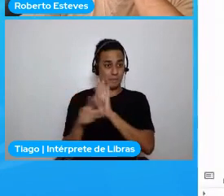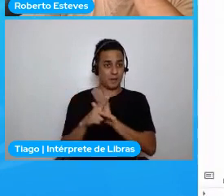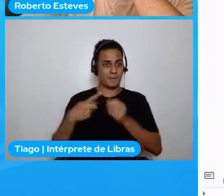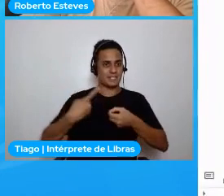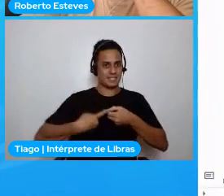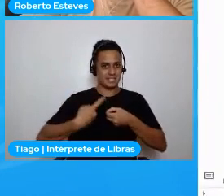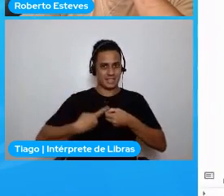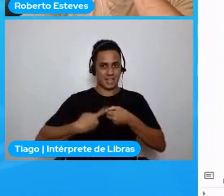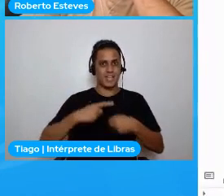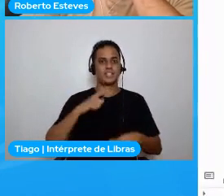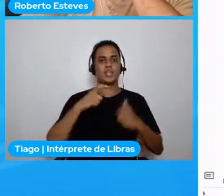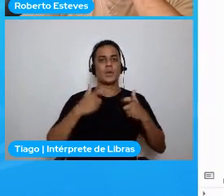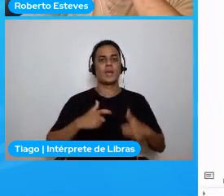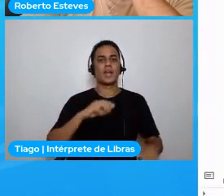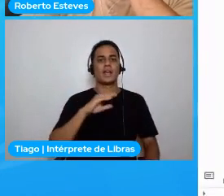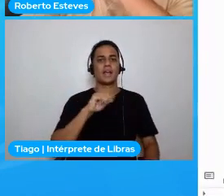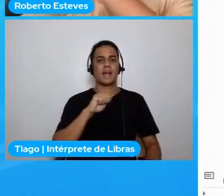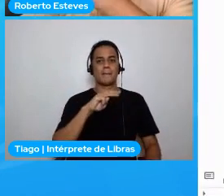del municipio Camilo Ponce gastó